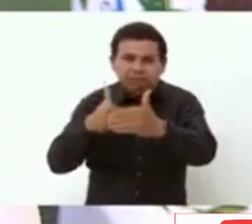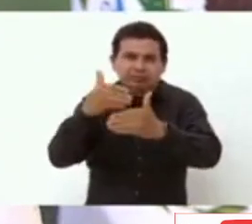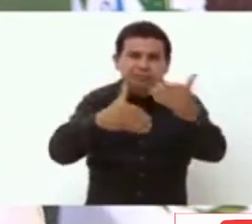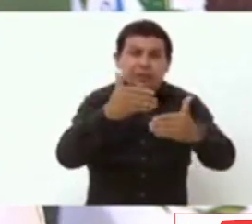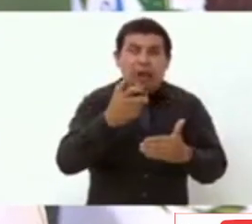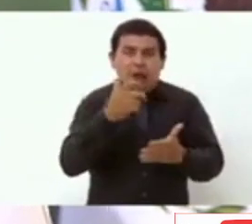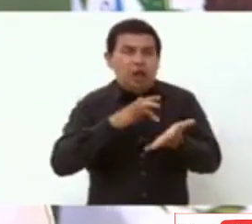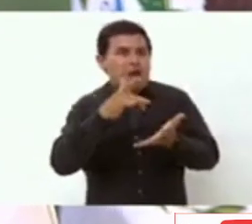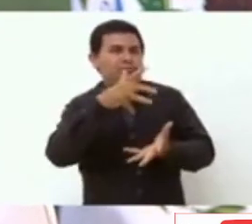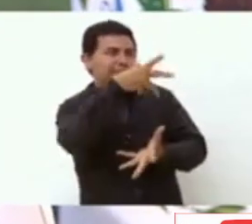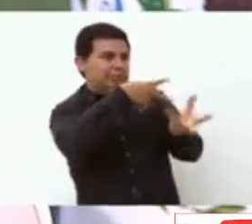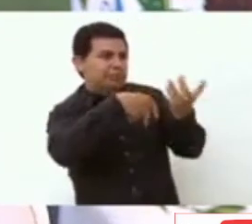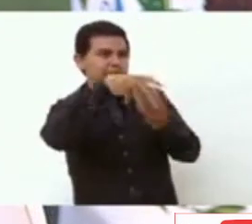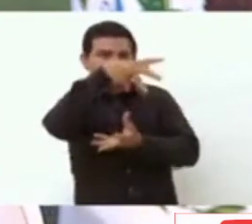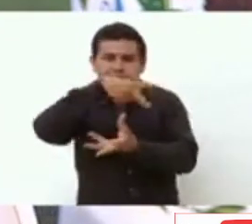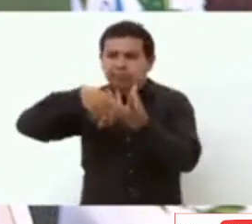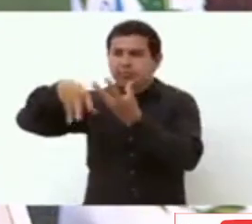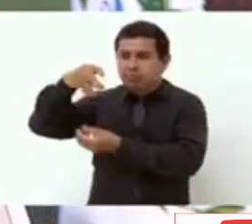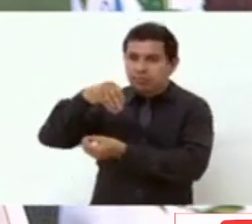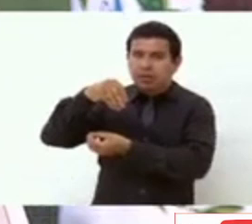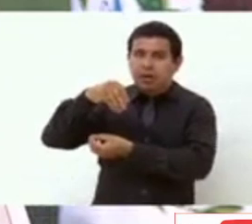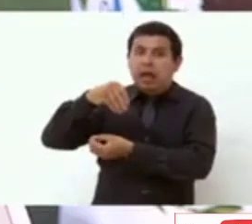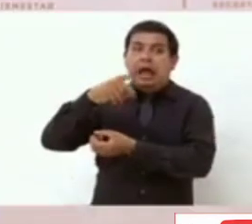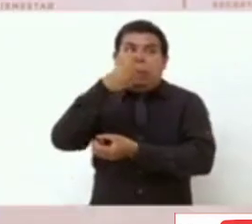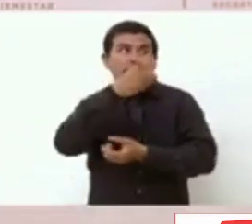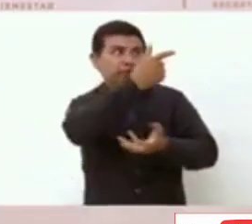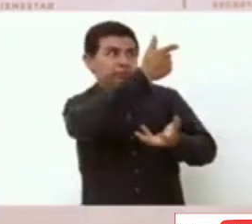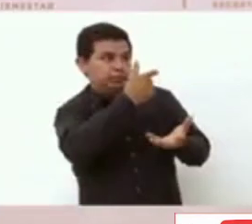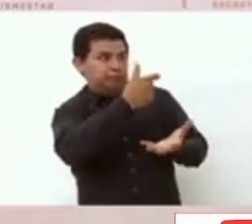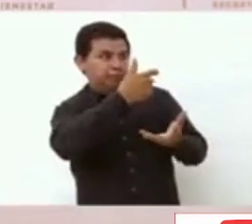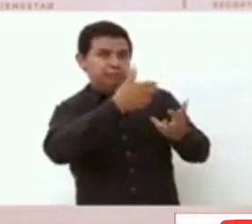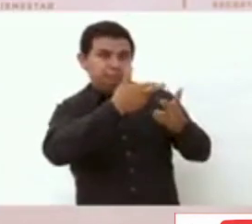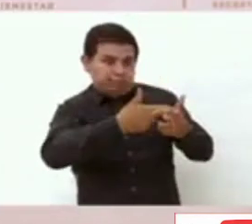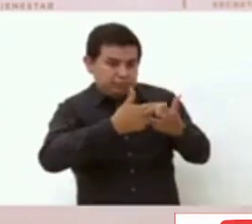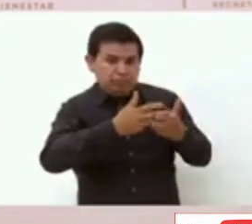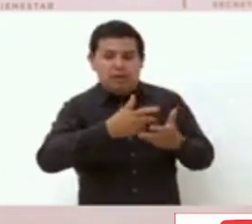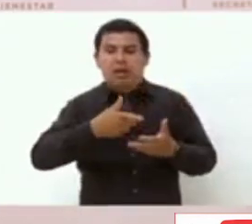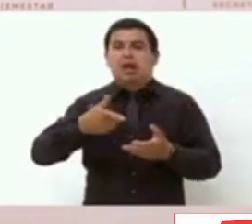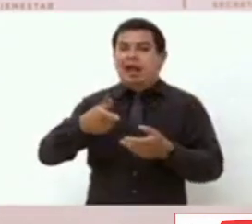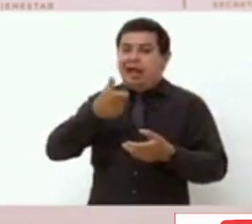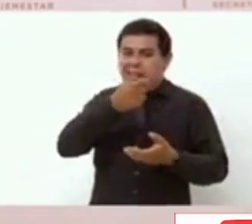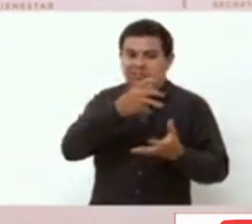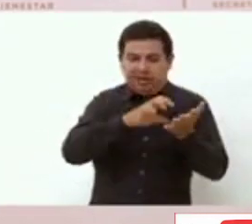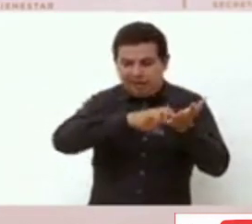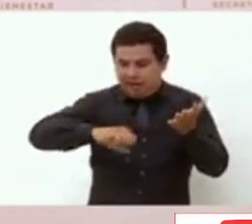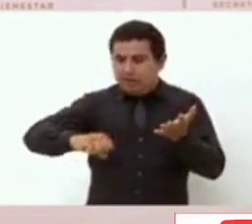Por eso, la importancia de los caminos que se están haciendo en